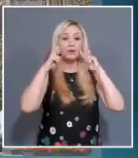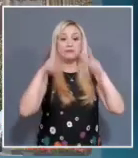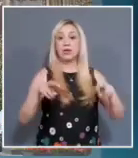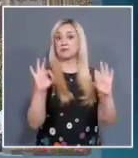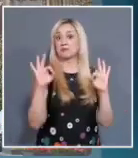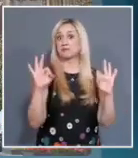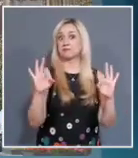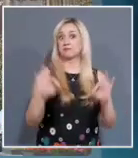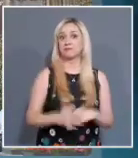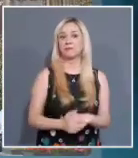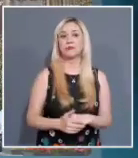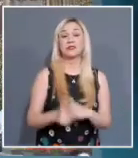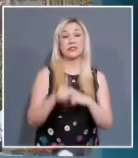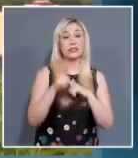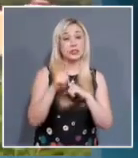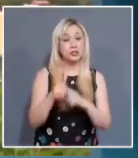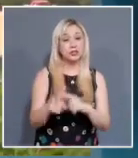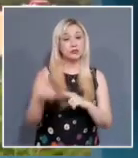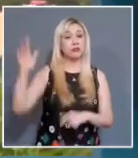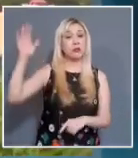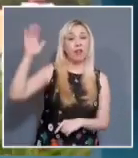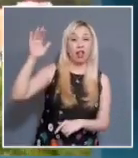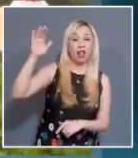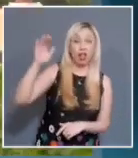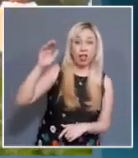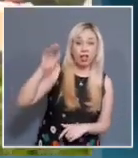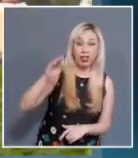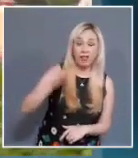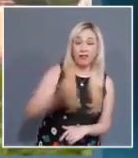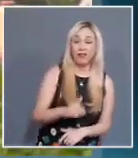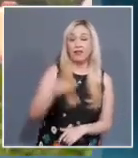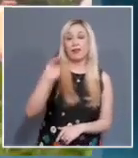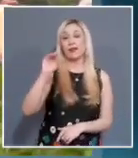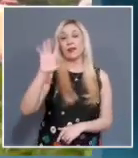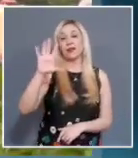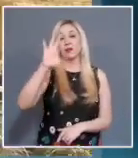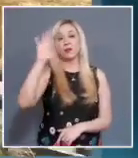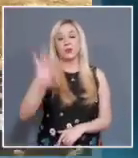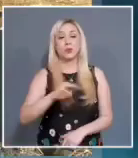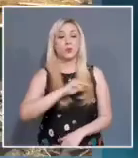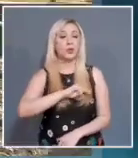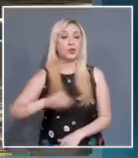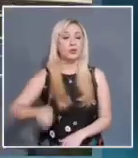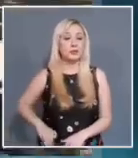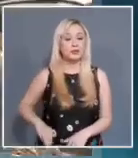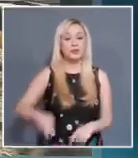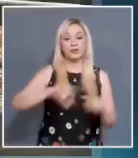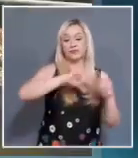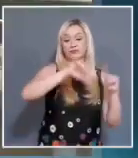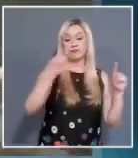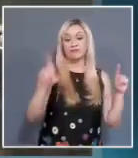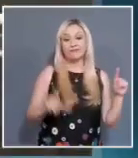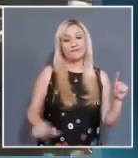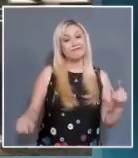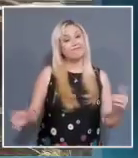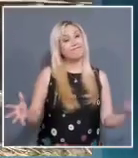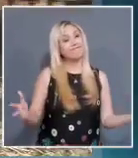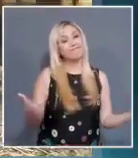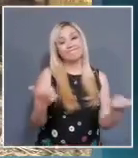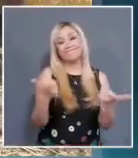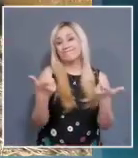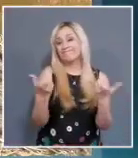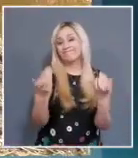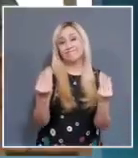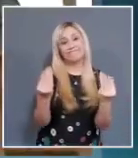en las participaciones federales, 95% de los municipios en el país tendrá crisis de liquidez en los próximos